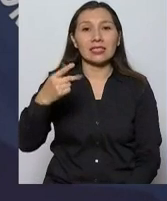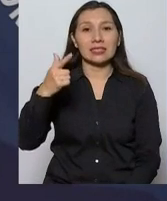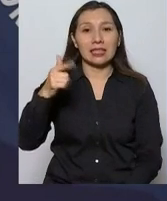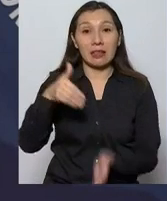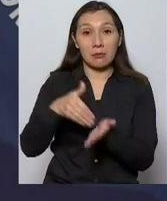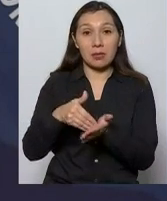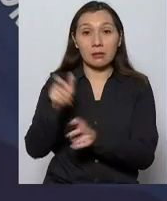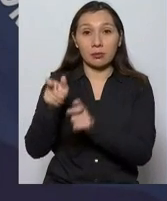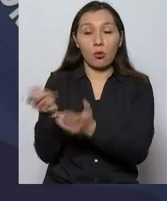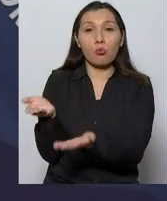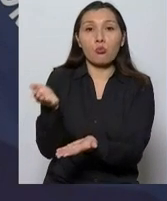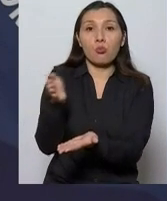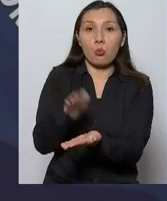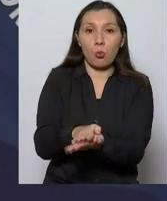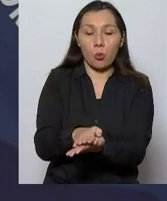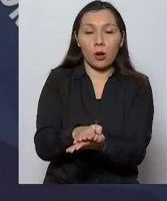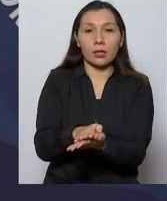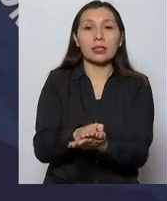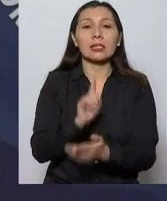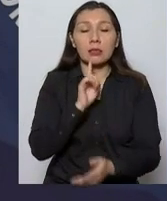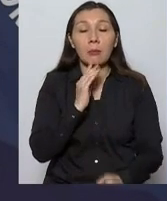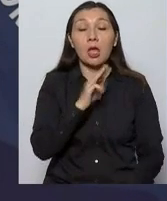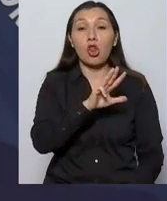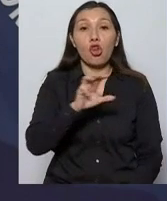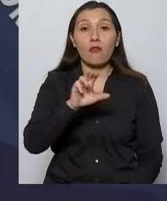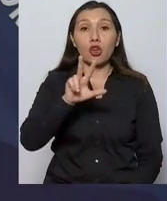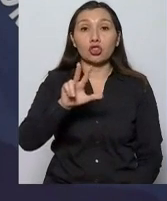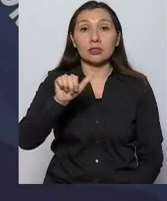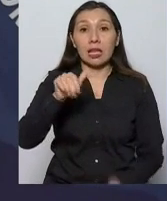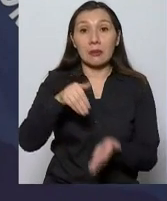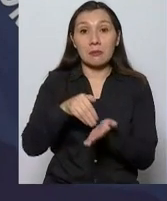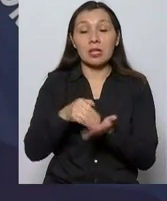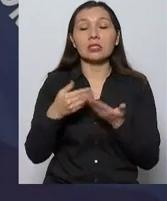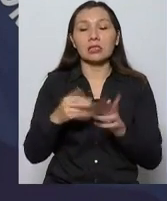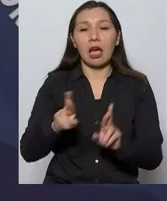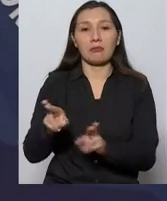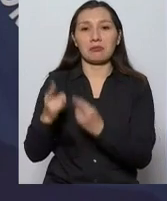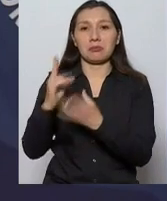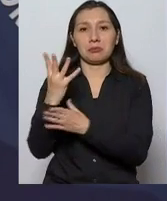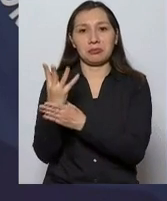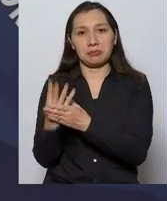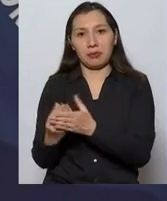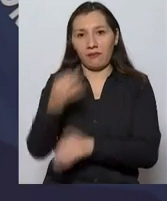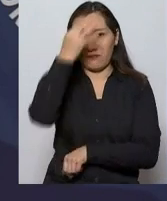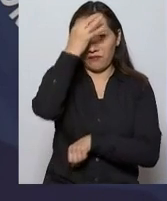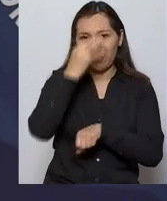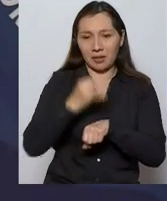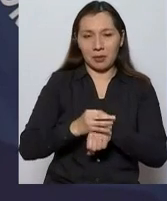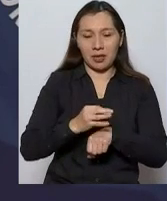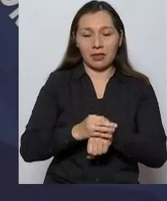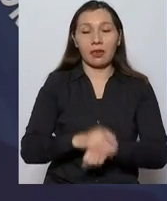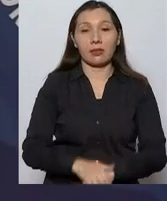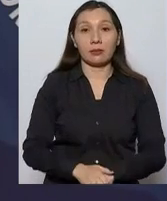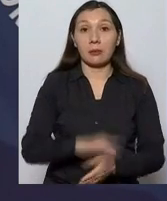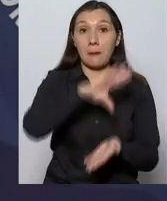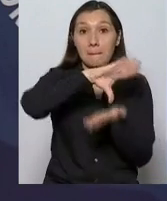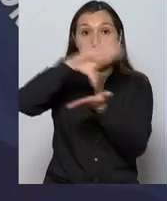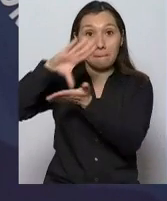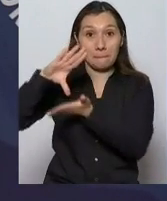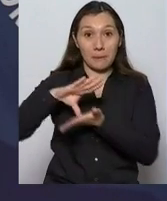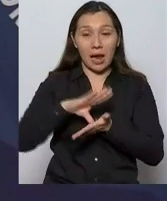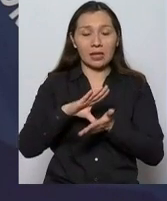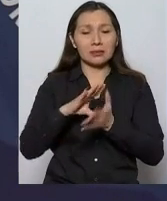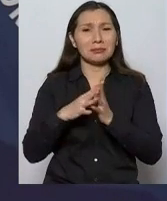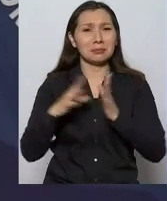227.000 han fallecido y 986.000 ya se han recuperado de la enfermedad. Los países que